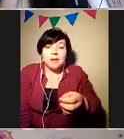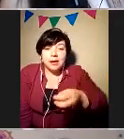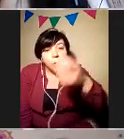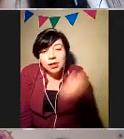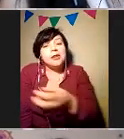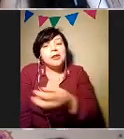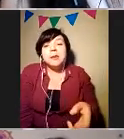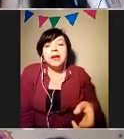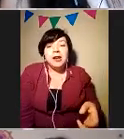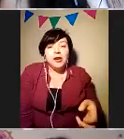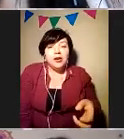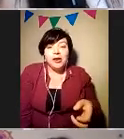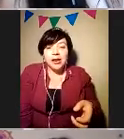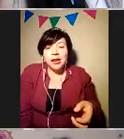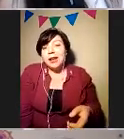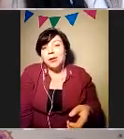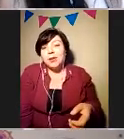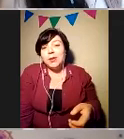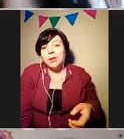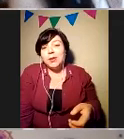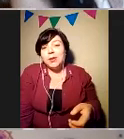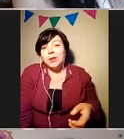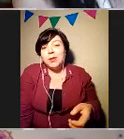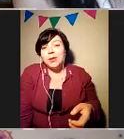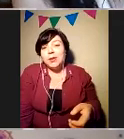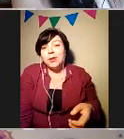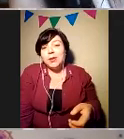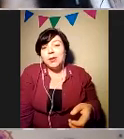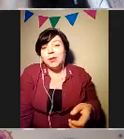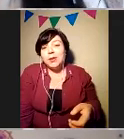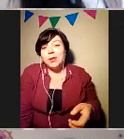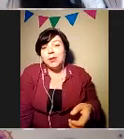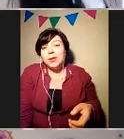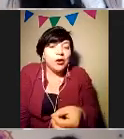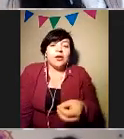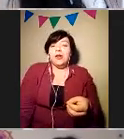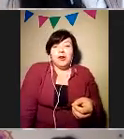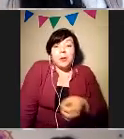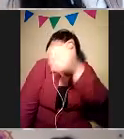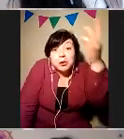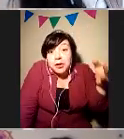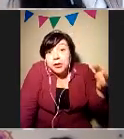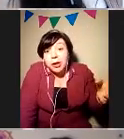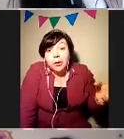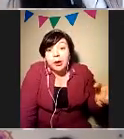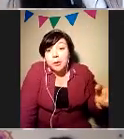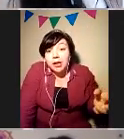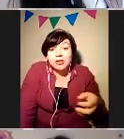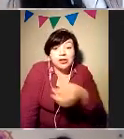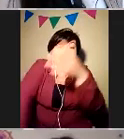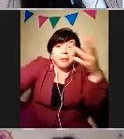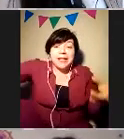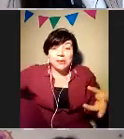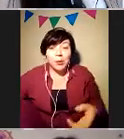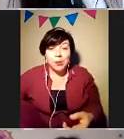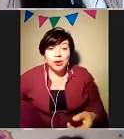le gusta hacer cosplay o que le gustan ciertos colores, o la moda de los Pokémon, claro. Nosotros que